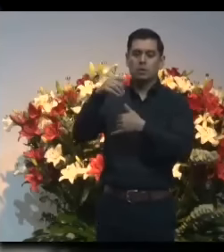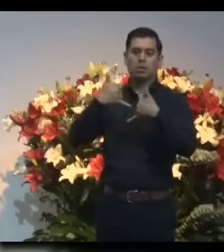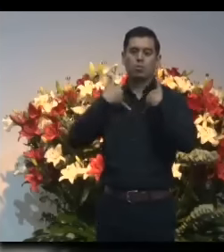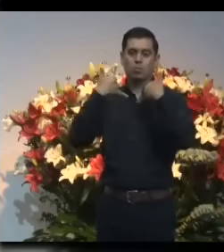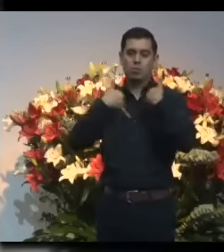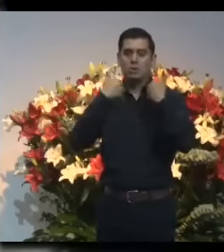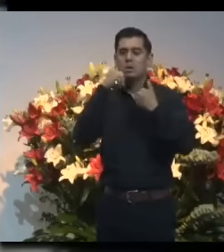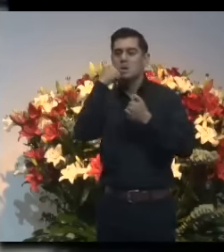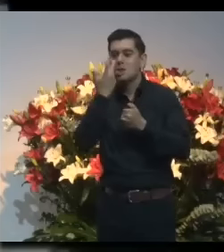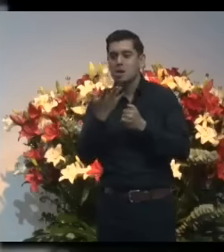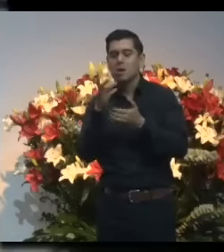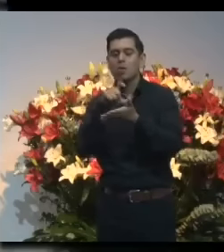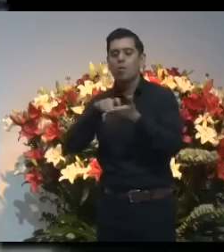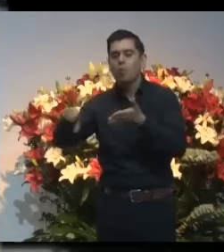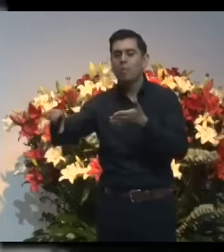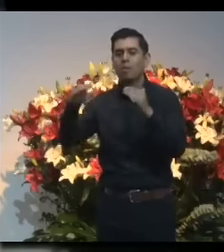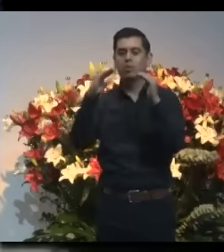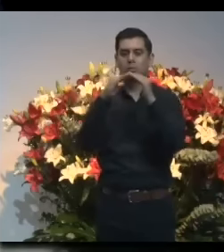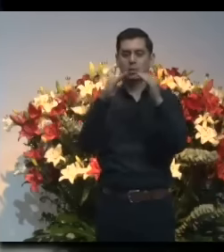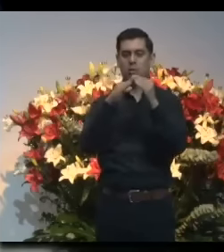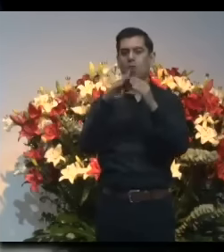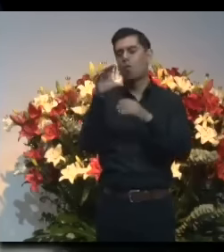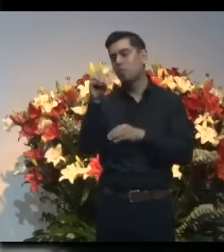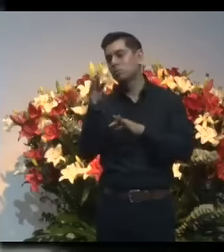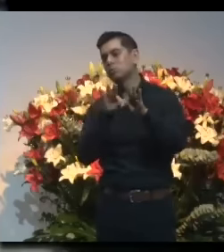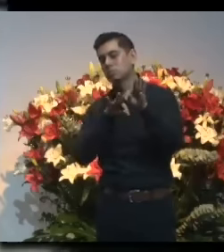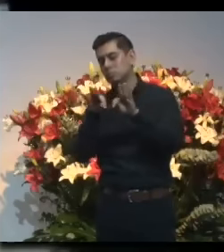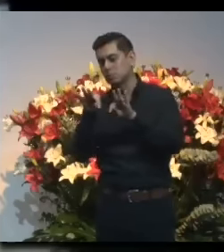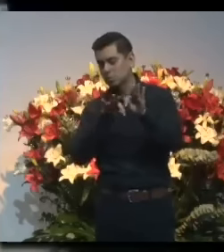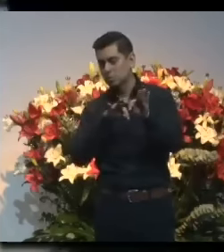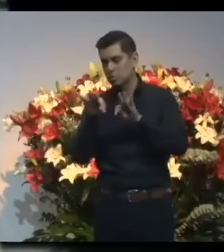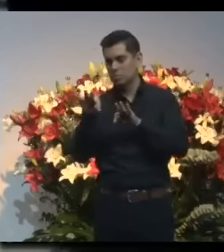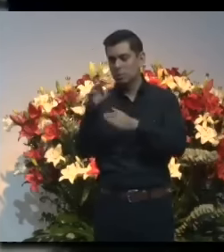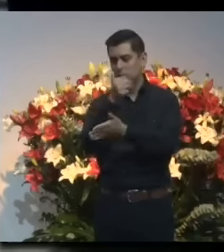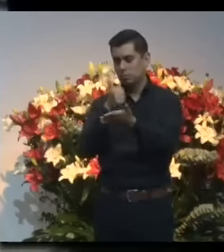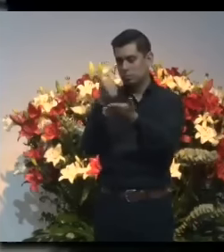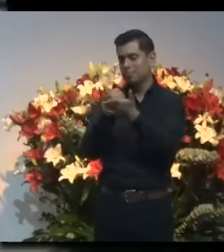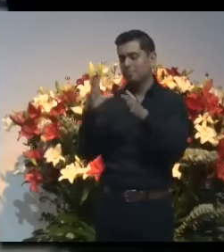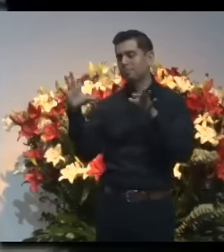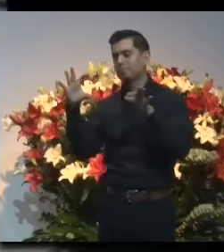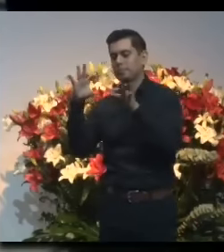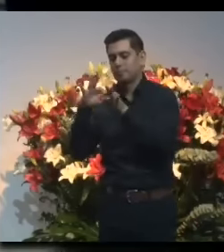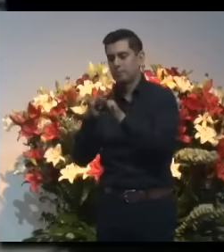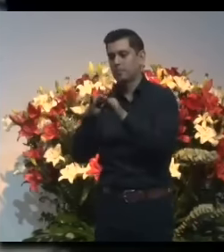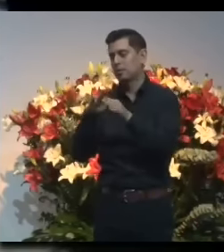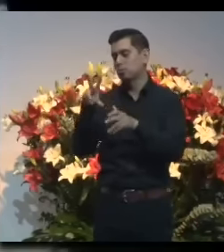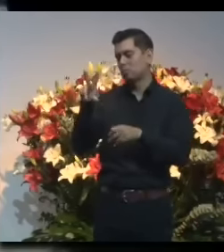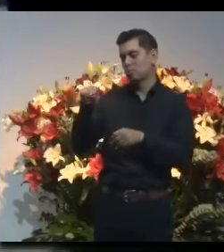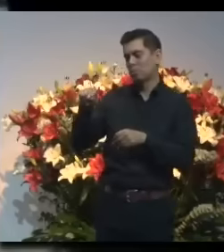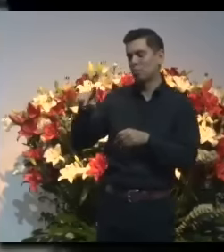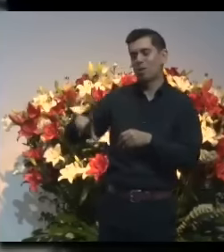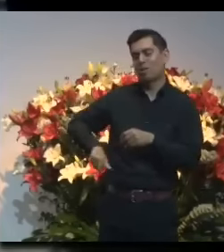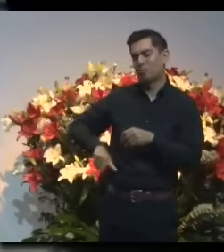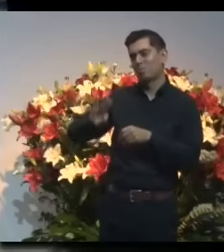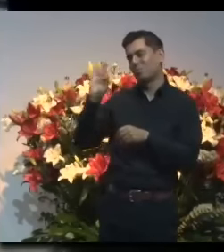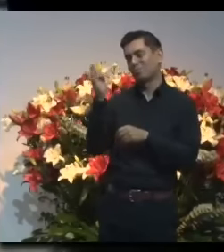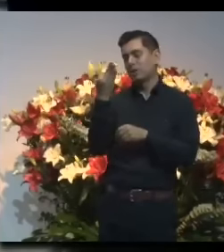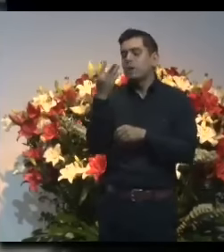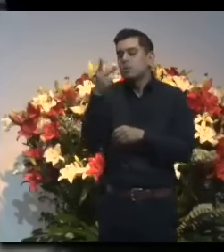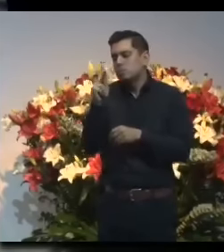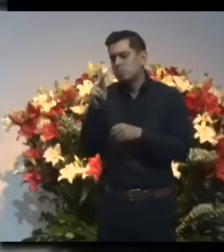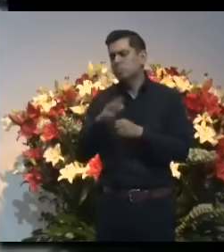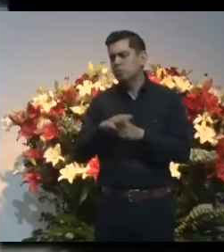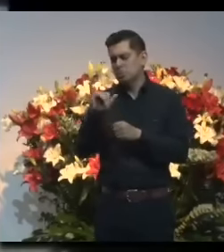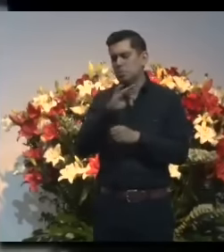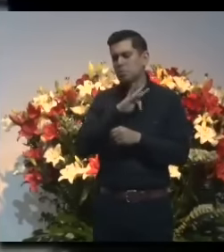una vivienda y trabajar en mecanismos con las ciudades, porque eso no le toca al gobierno federal, para incentivar